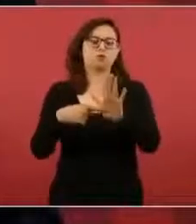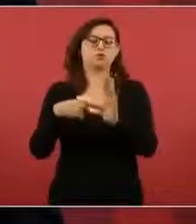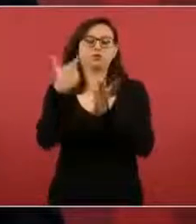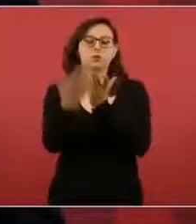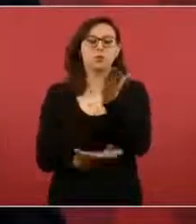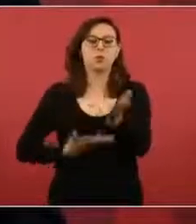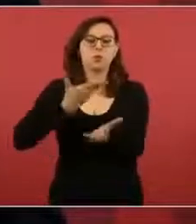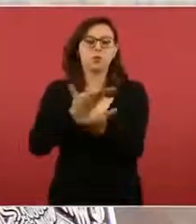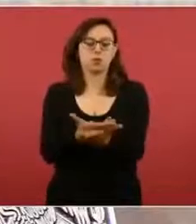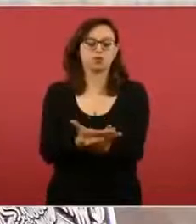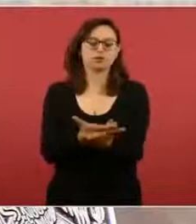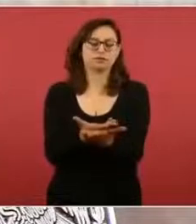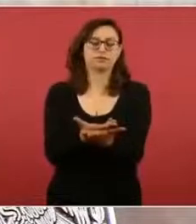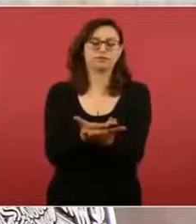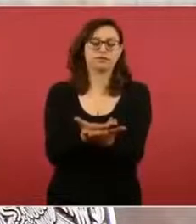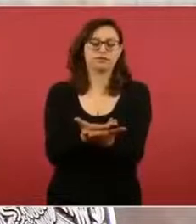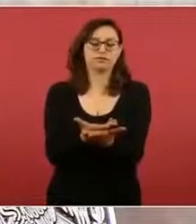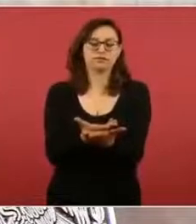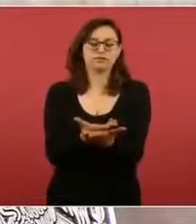tenemos